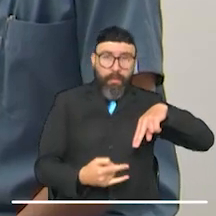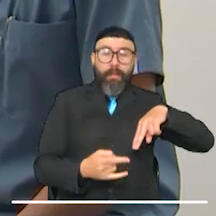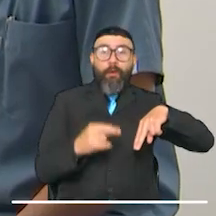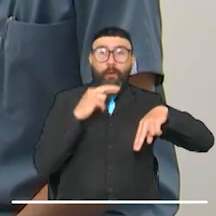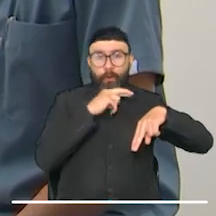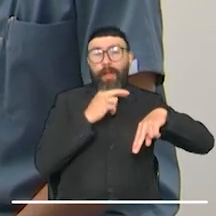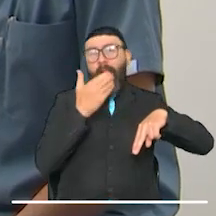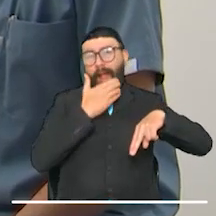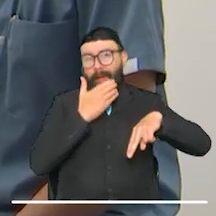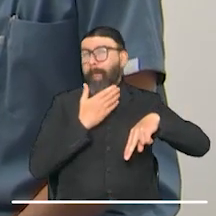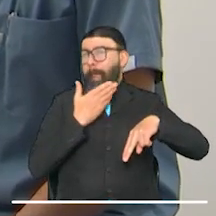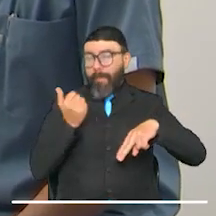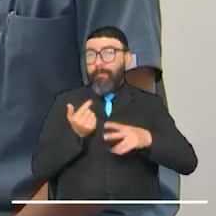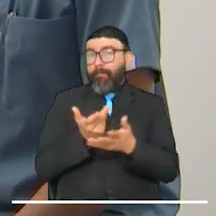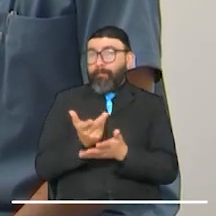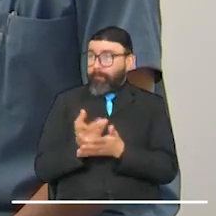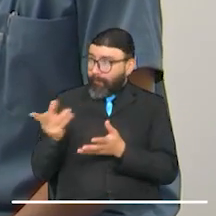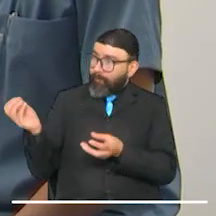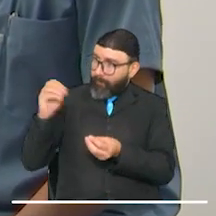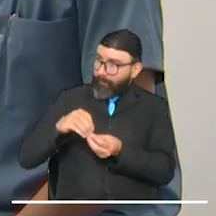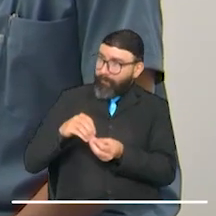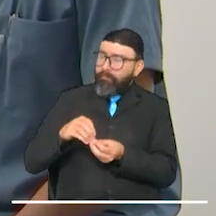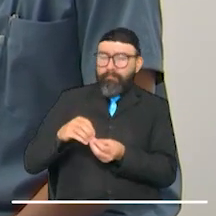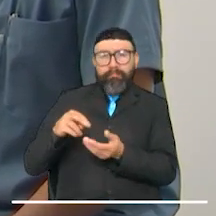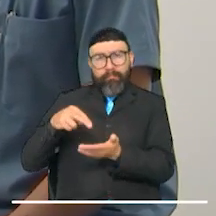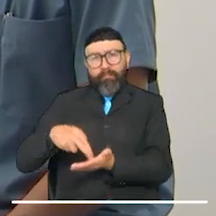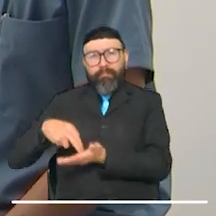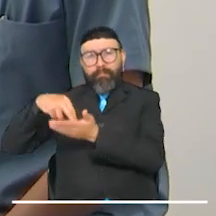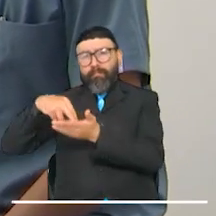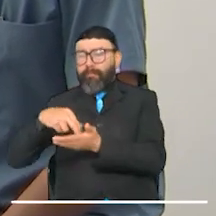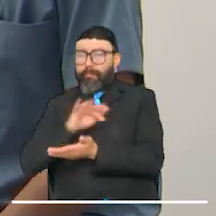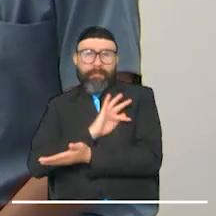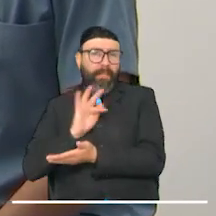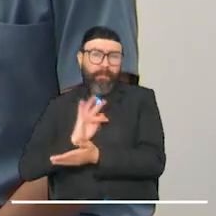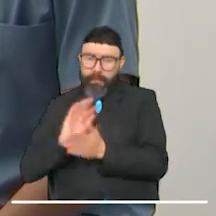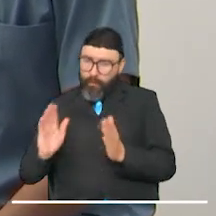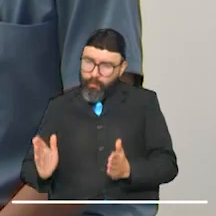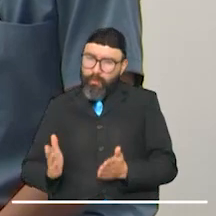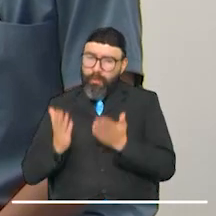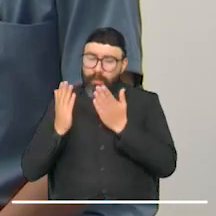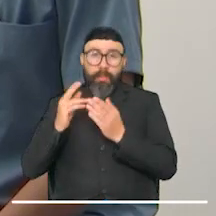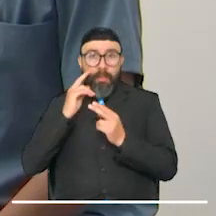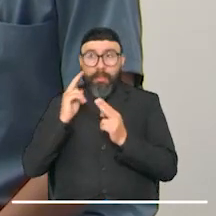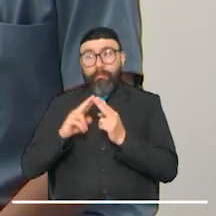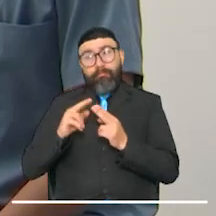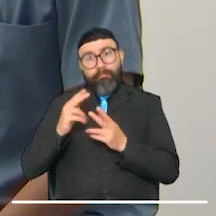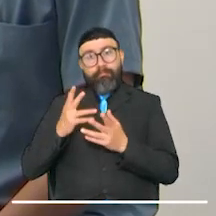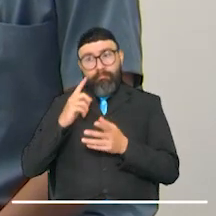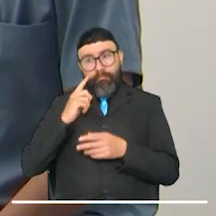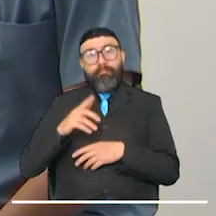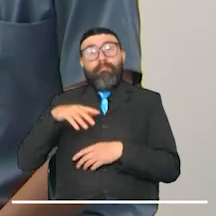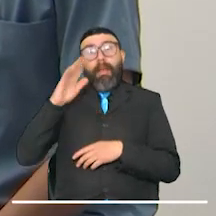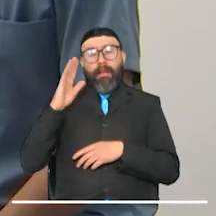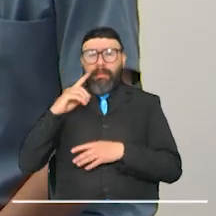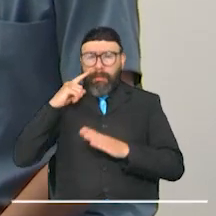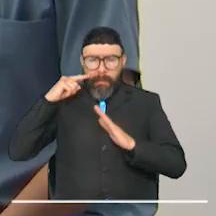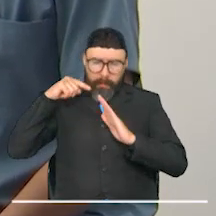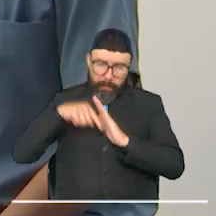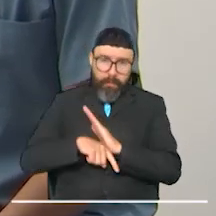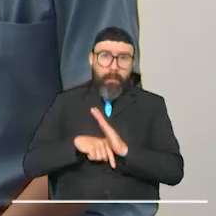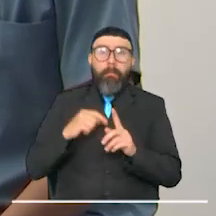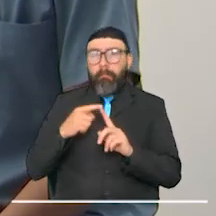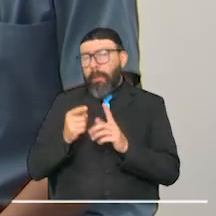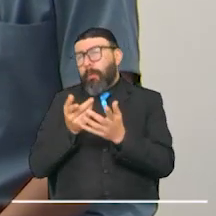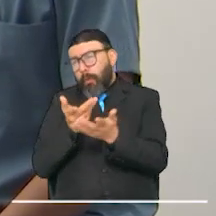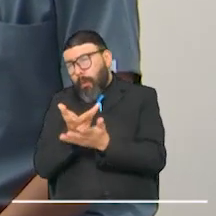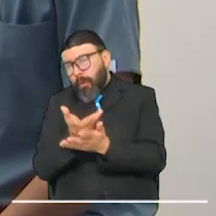Yo creo que con esto complementamos la parte de fisioterapia y rehabilitación sé que es mucho más es más complejo Pero bueno